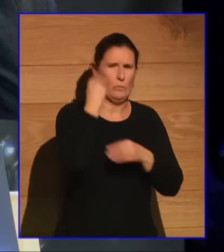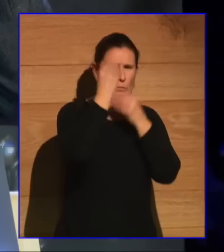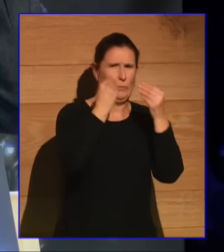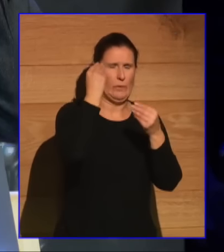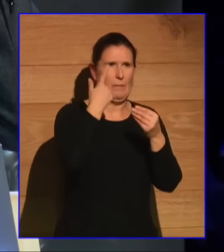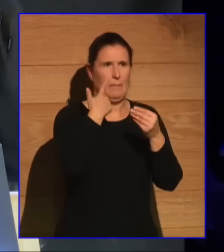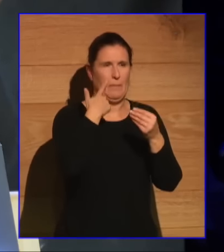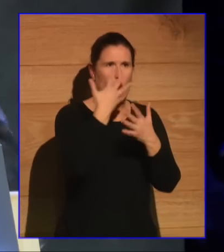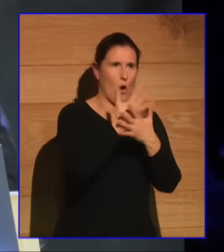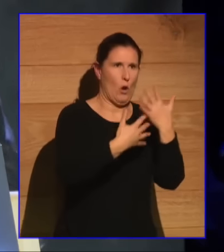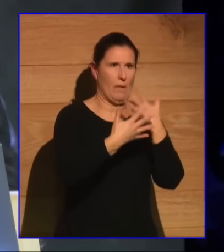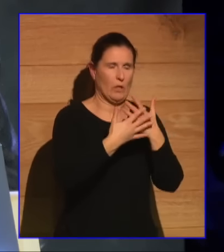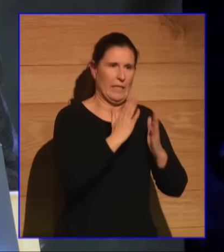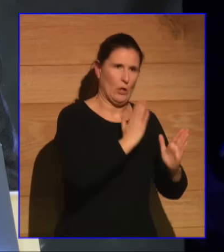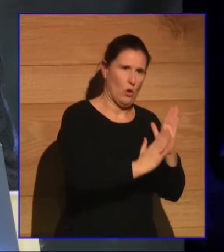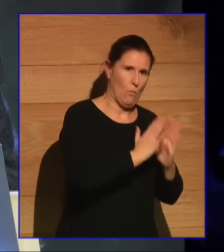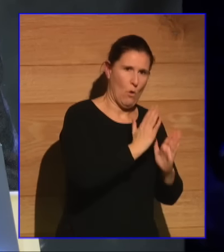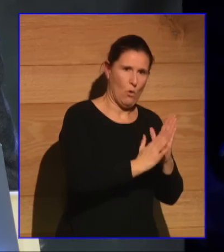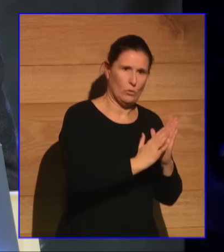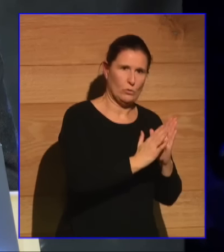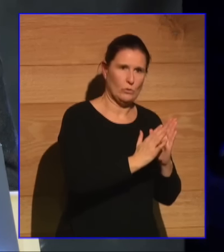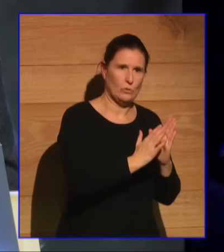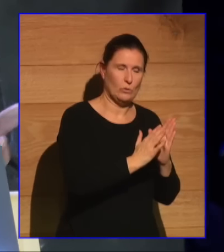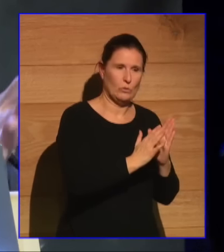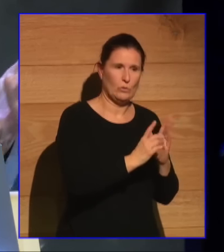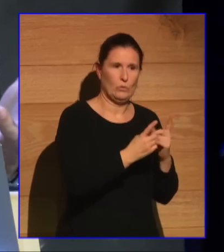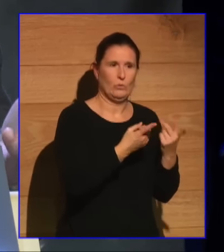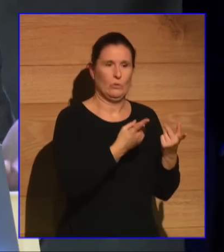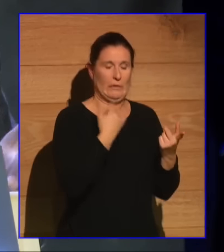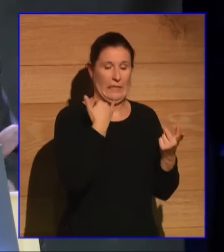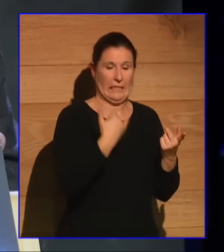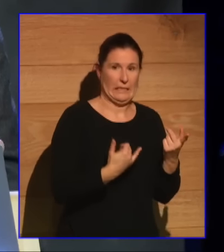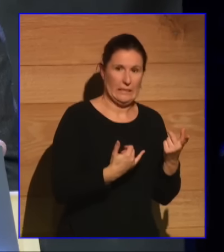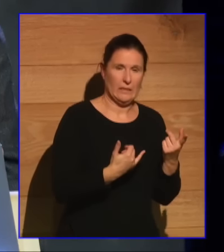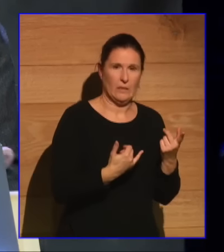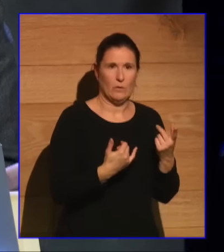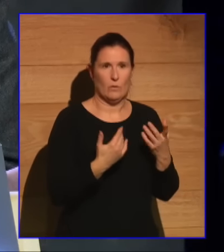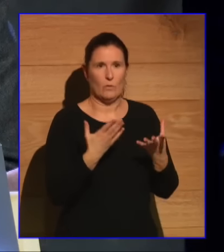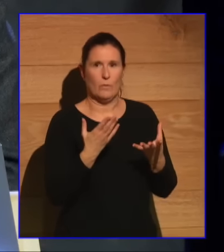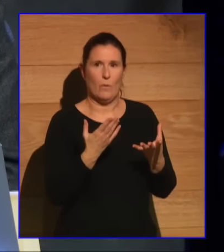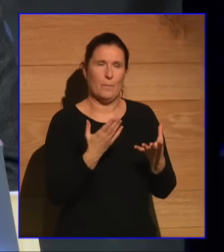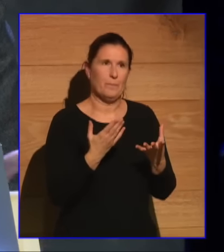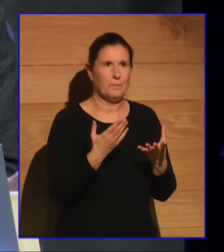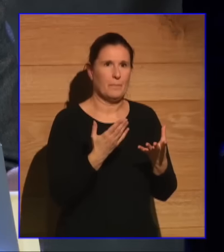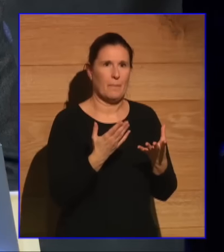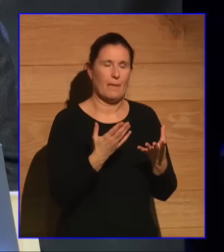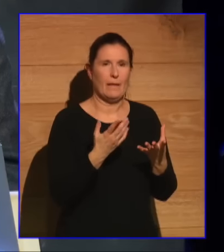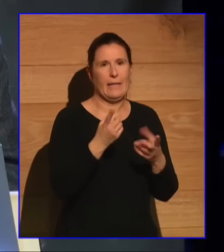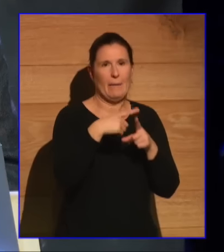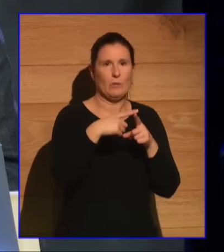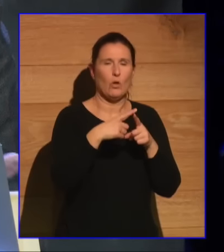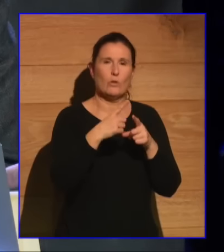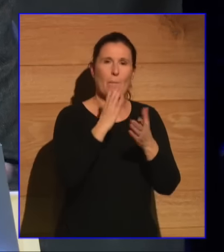de animatrónicas en los elementos sobre todo parciales, es decir, las